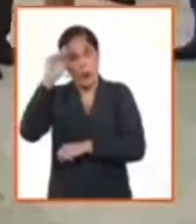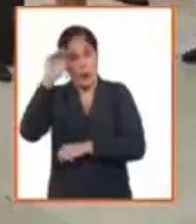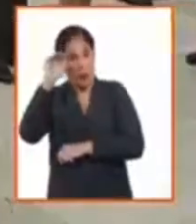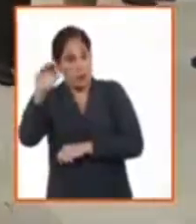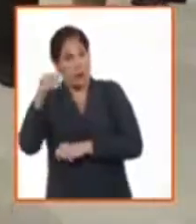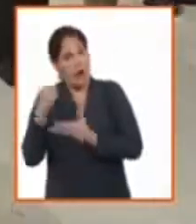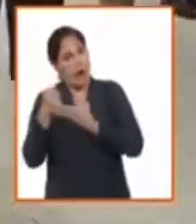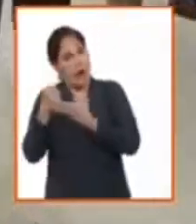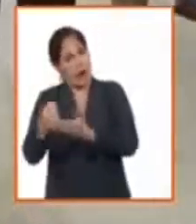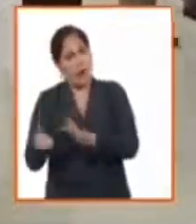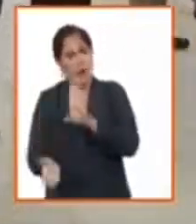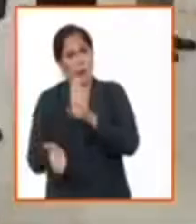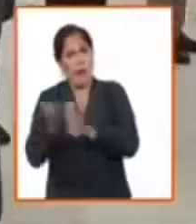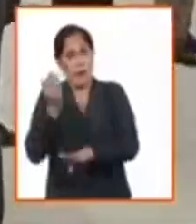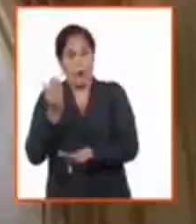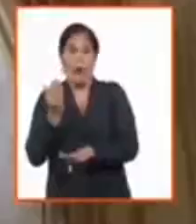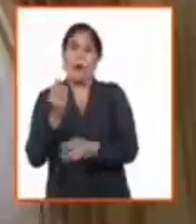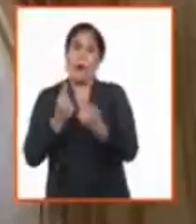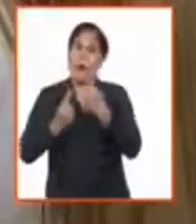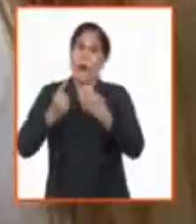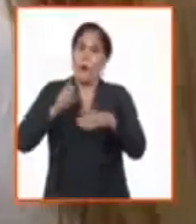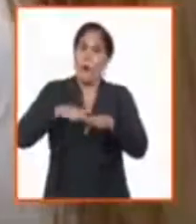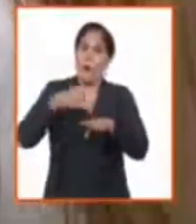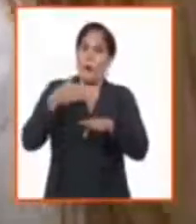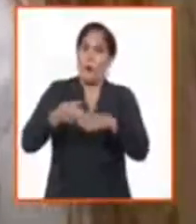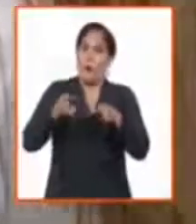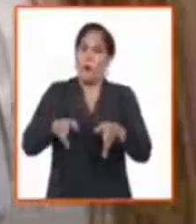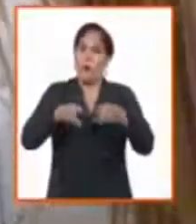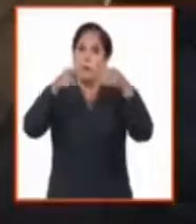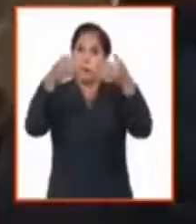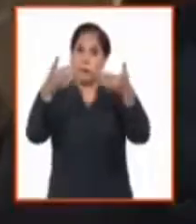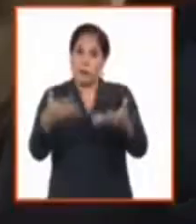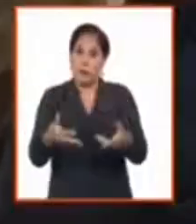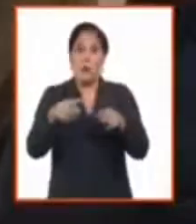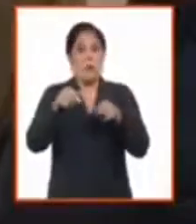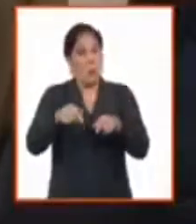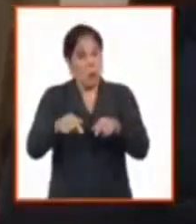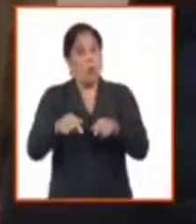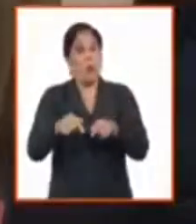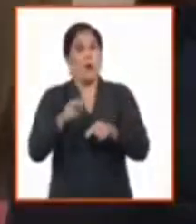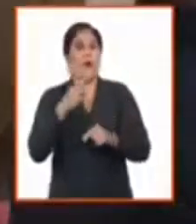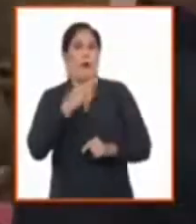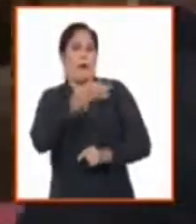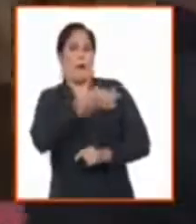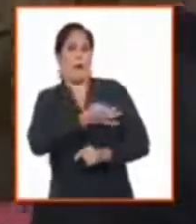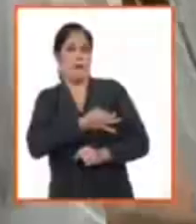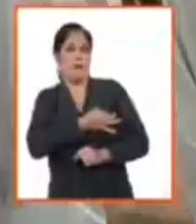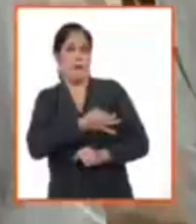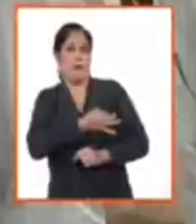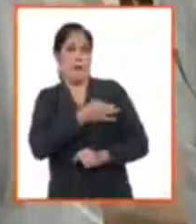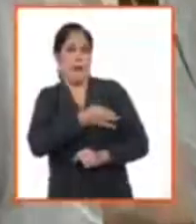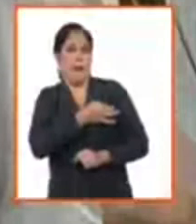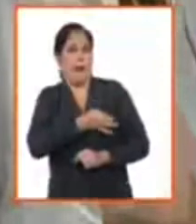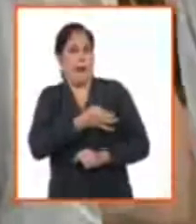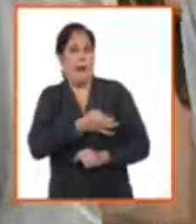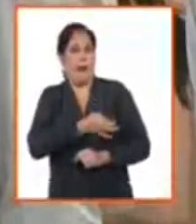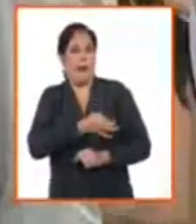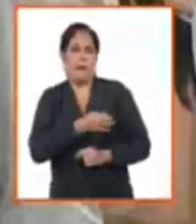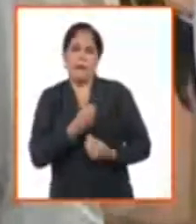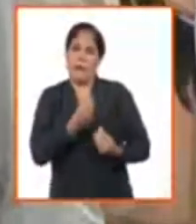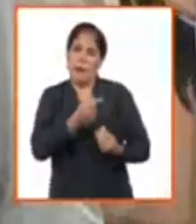que afortunadamente se salvaron después incidente bueno voy han sido reconocidos por nuestro gobierno y por nuestras